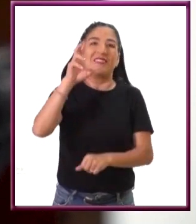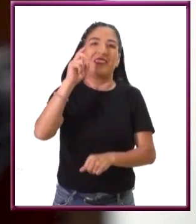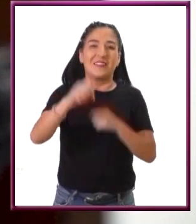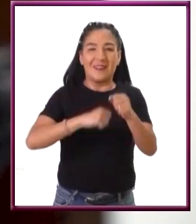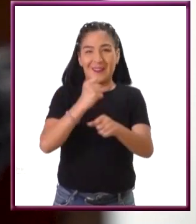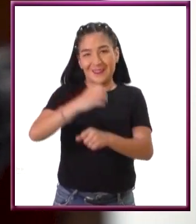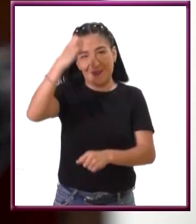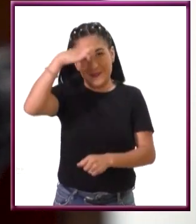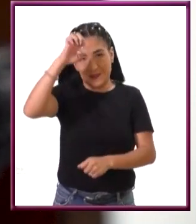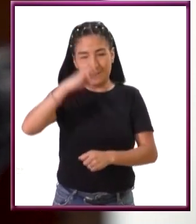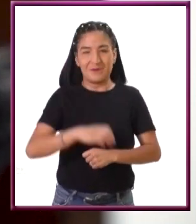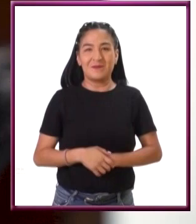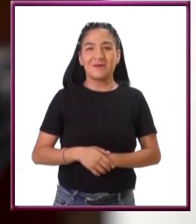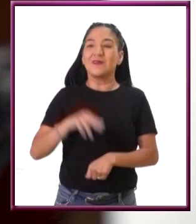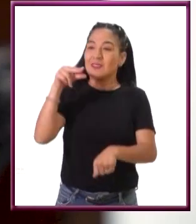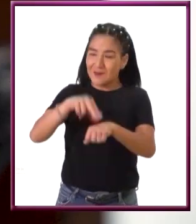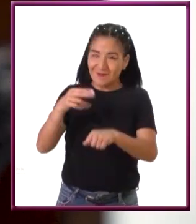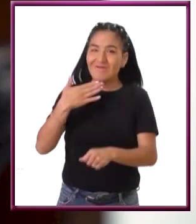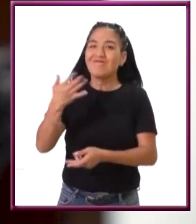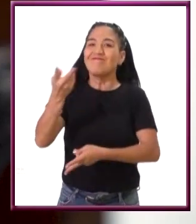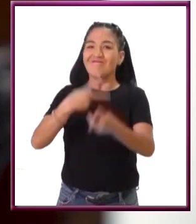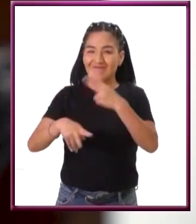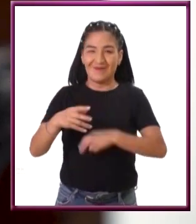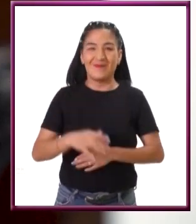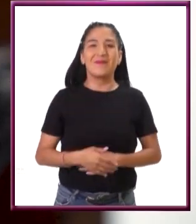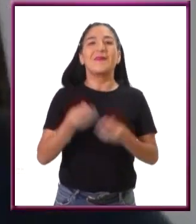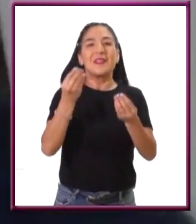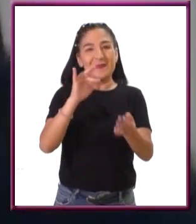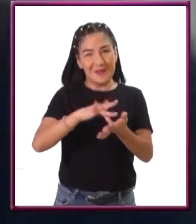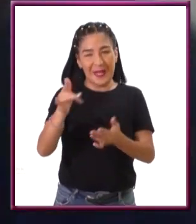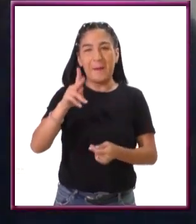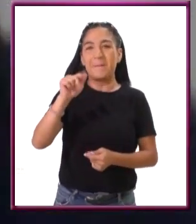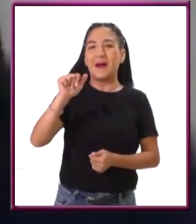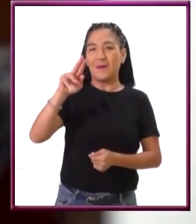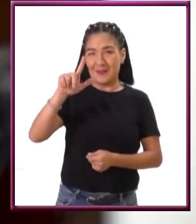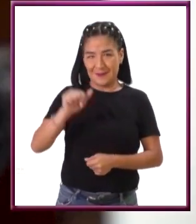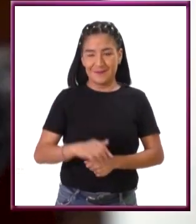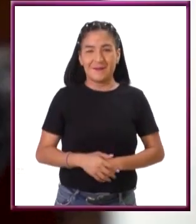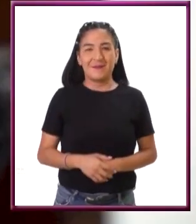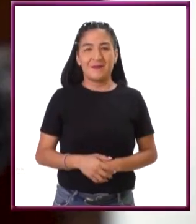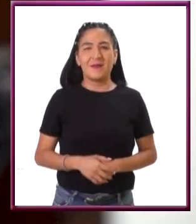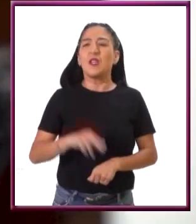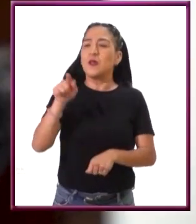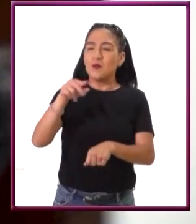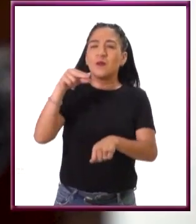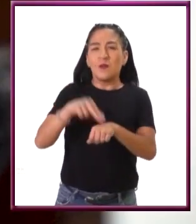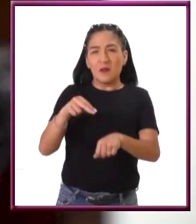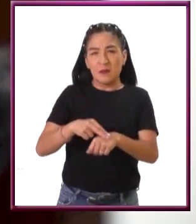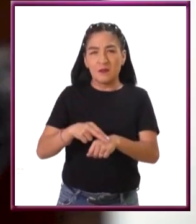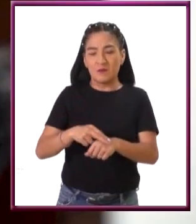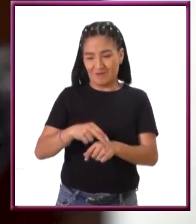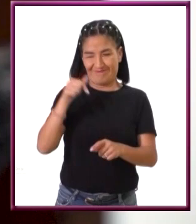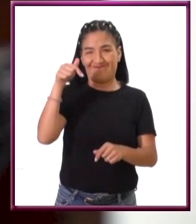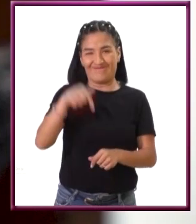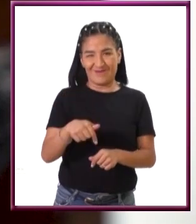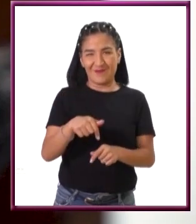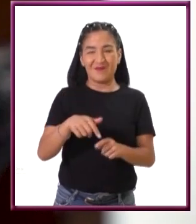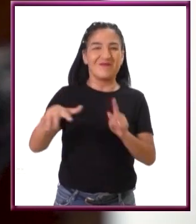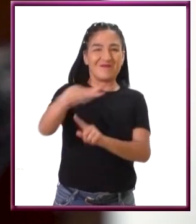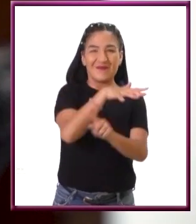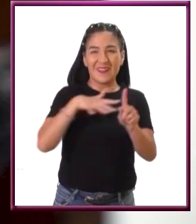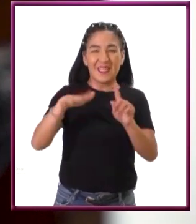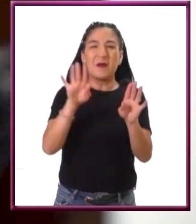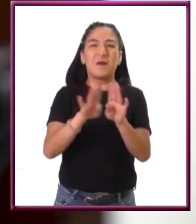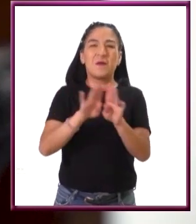30 años de experiencia. Doctora, bienvenida. Muchas gracias, Paula. Doctora, en una sociedad tan llena